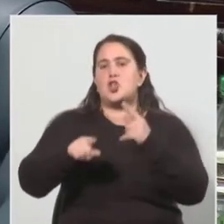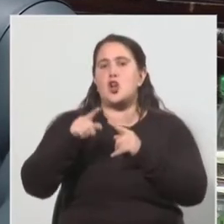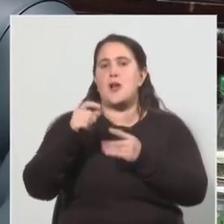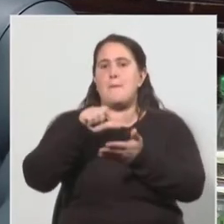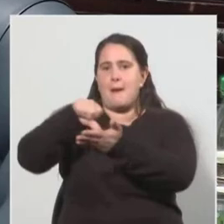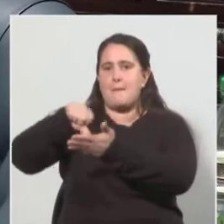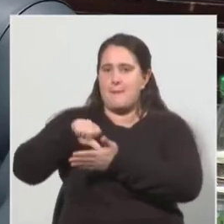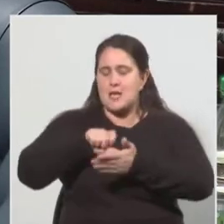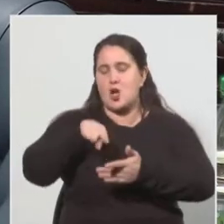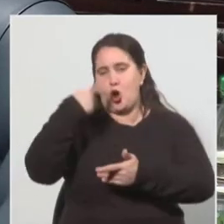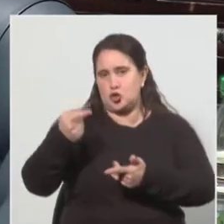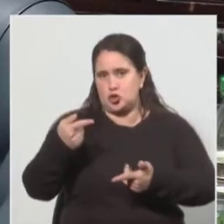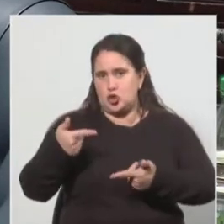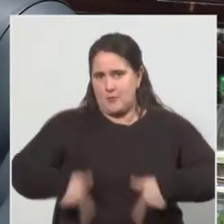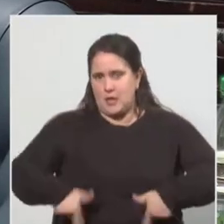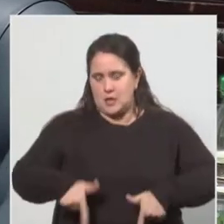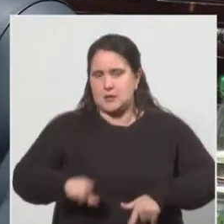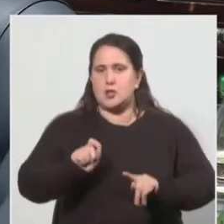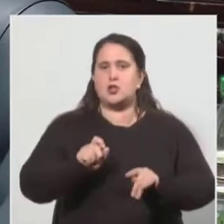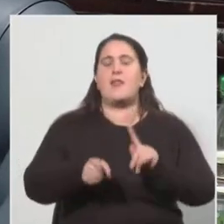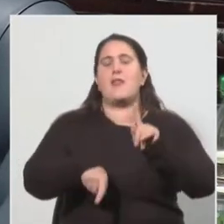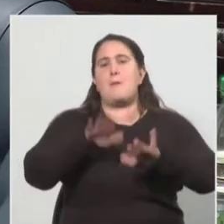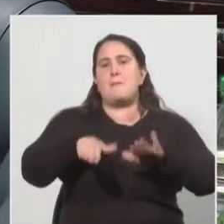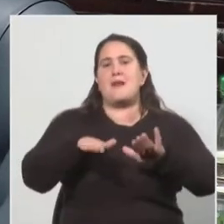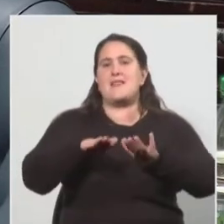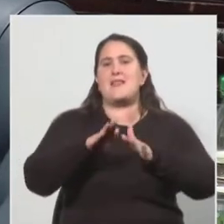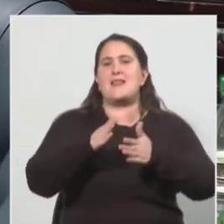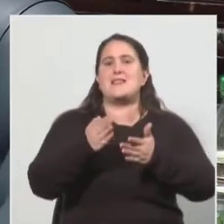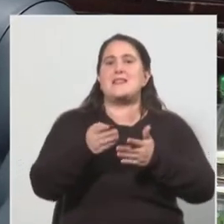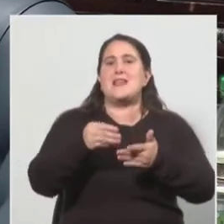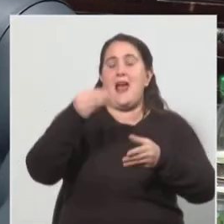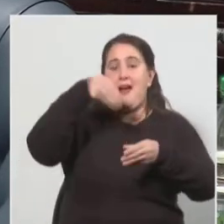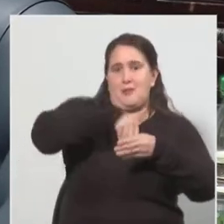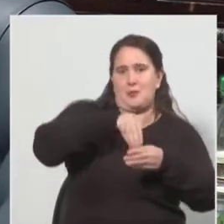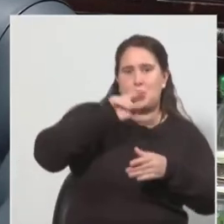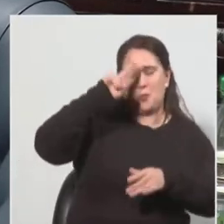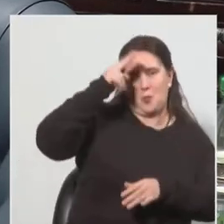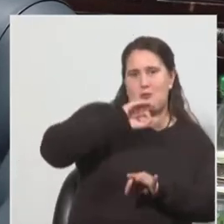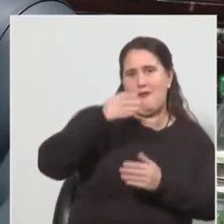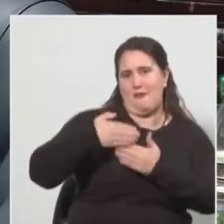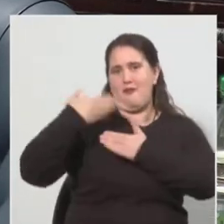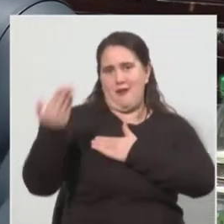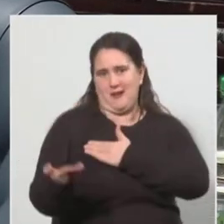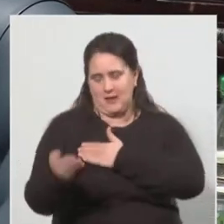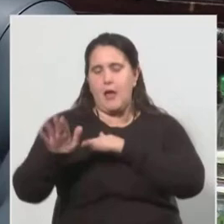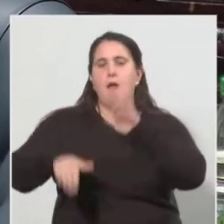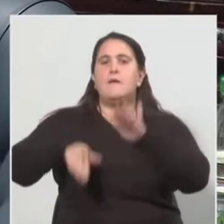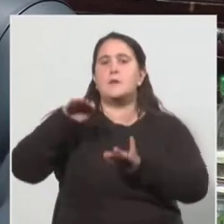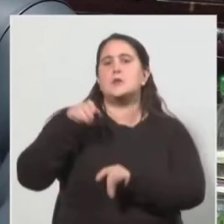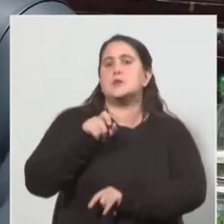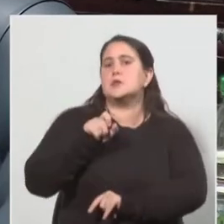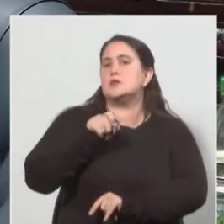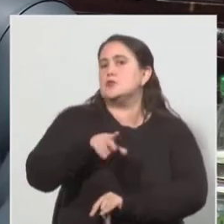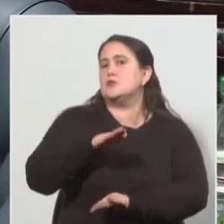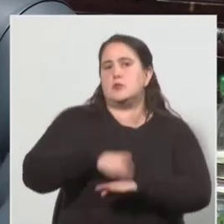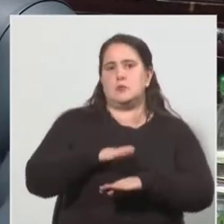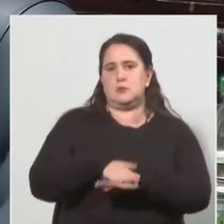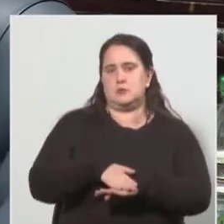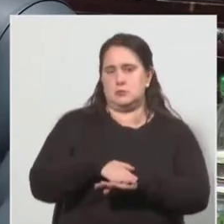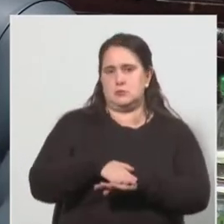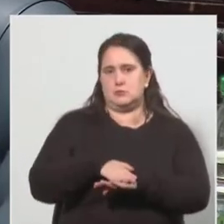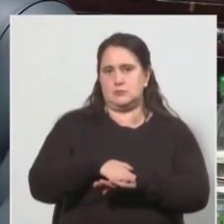de fronteras, en el otro caso cuando se da fuera de fronteras, de acuerdo a sus